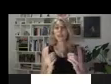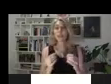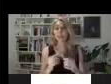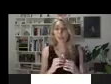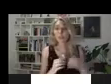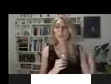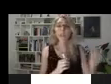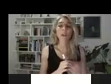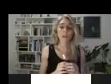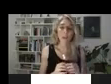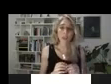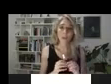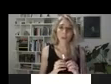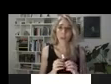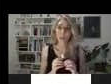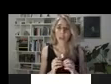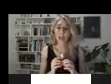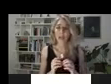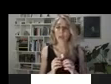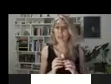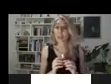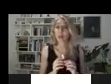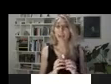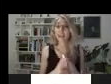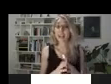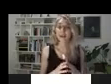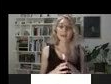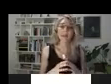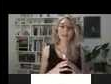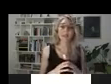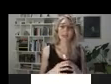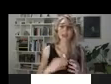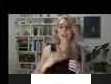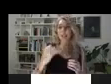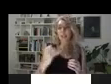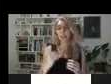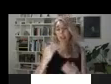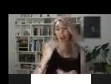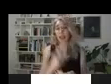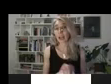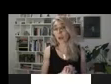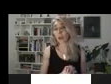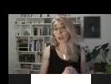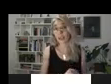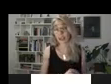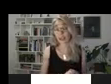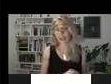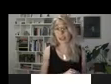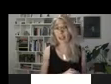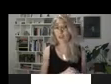La circulación, lo mencionamos al comienzo, es clave para pensar a la